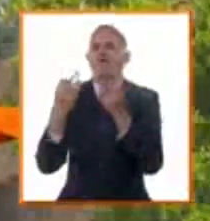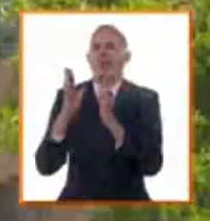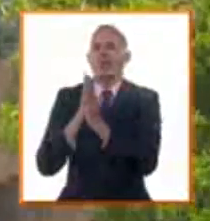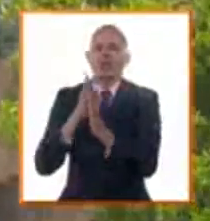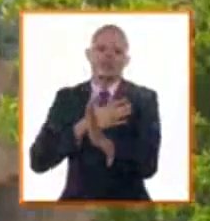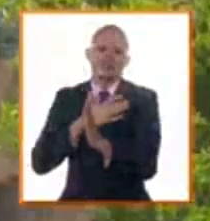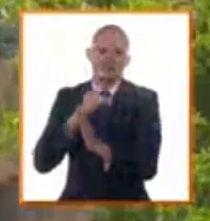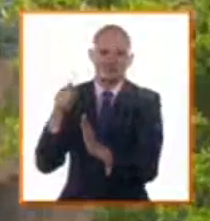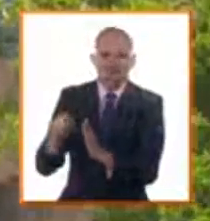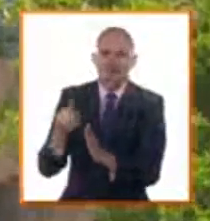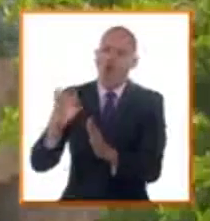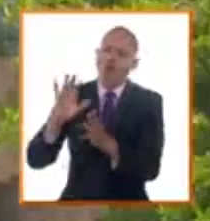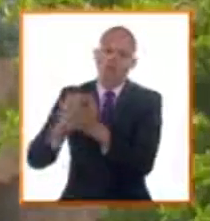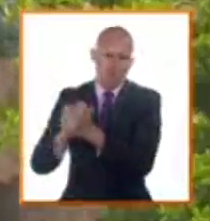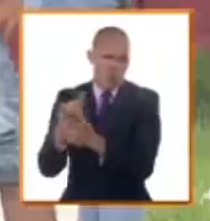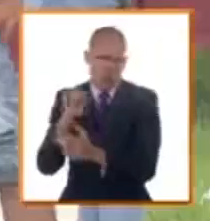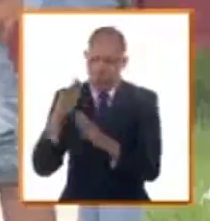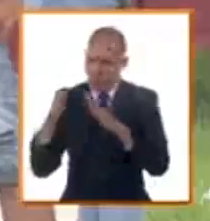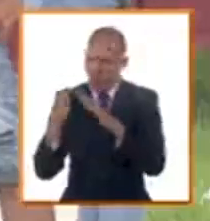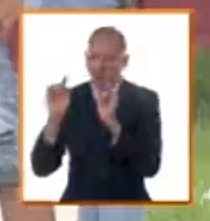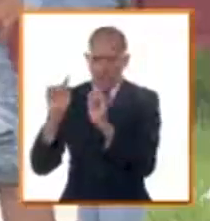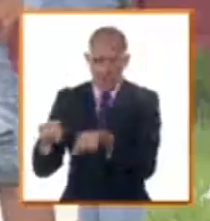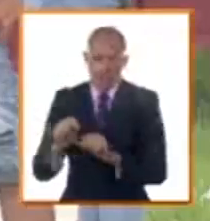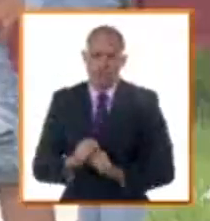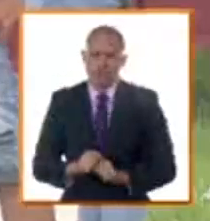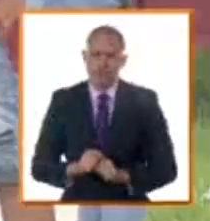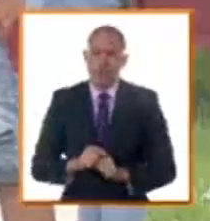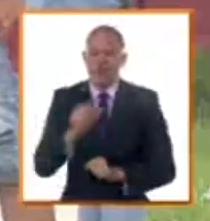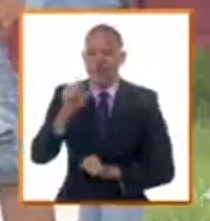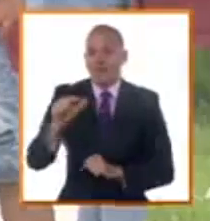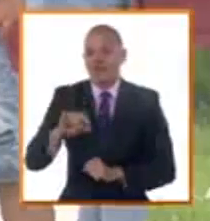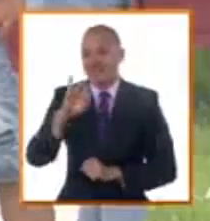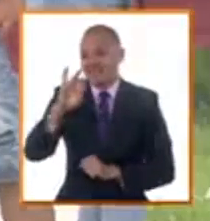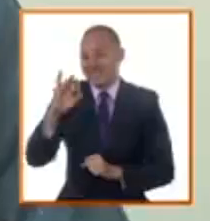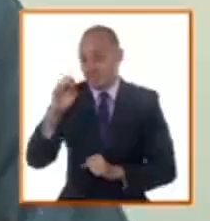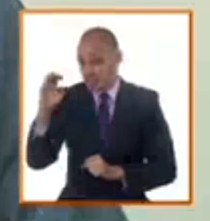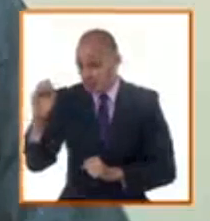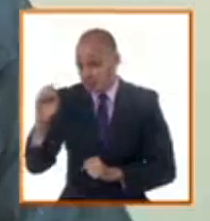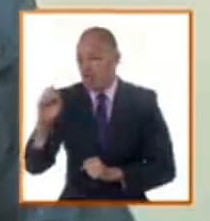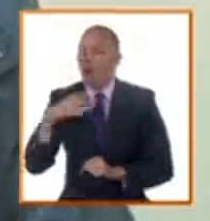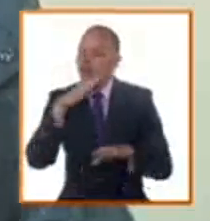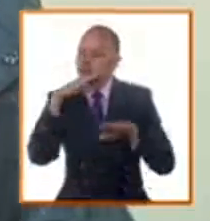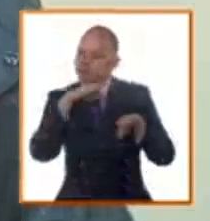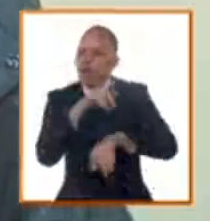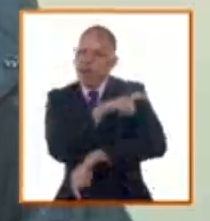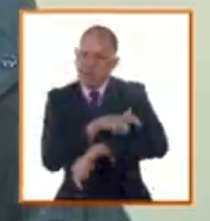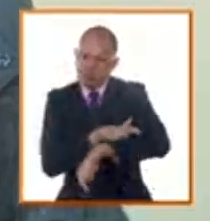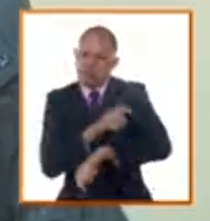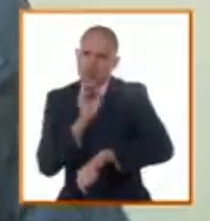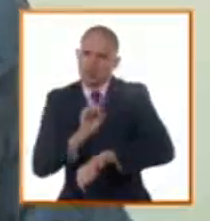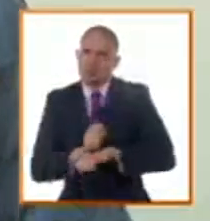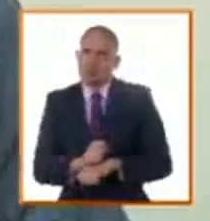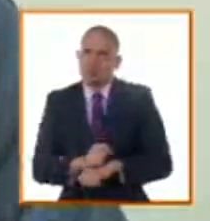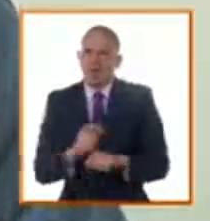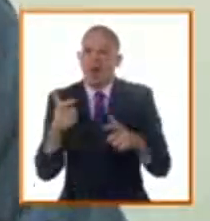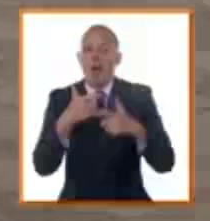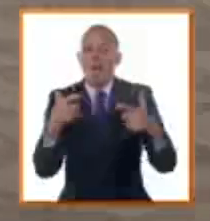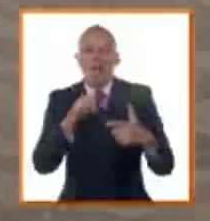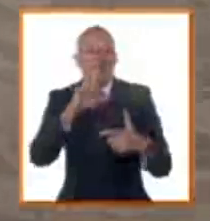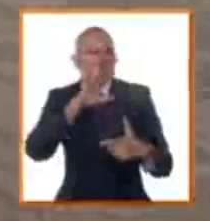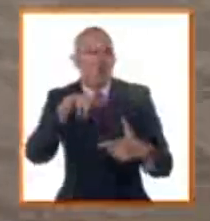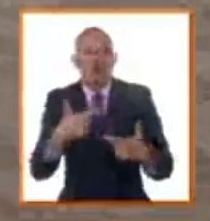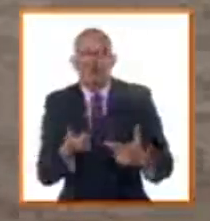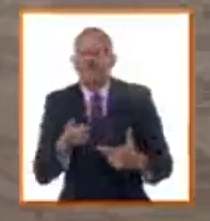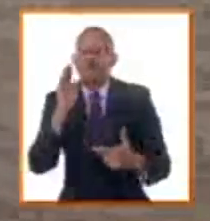amigos. 700 personas están en albergue, que casi la mayoría son centros educacionales.